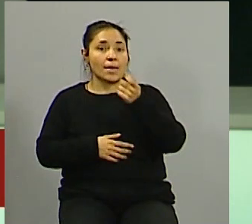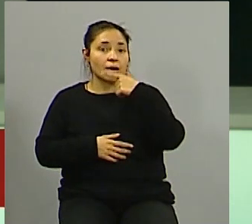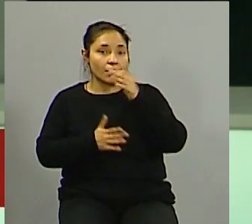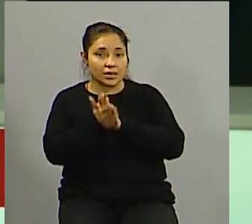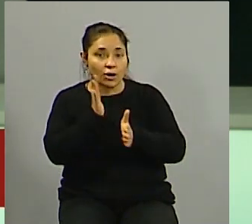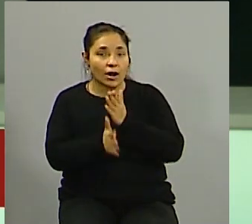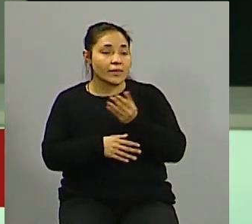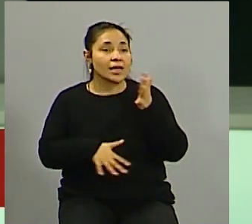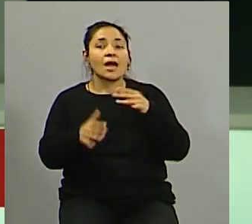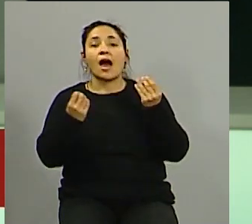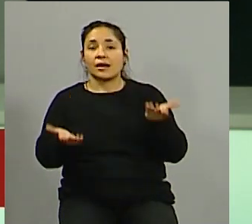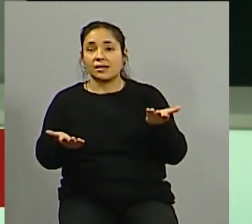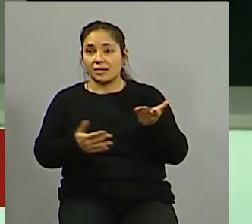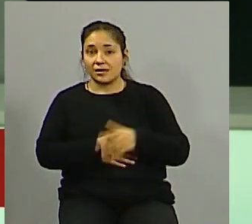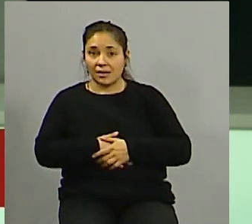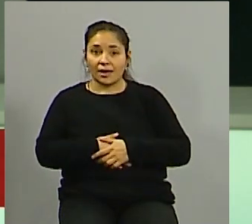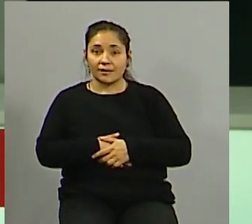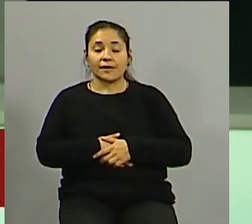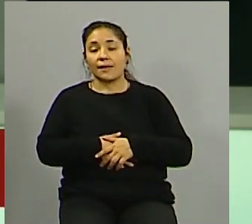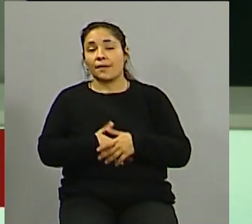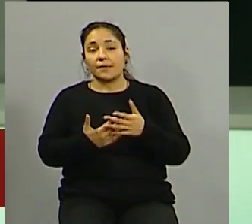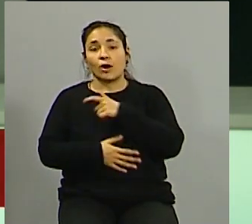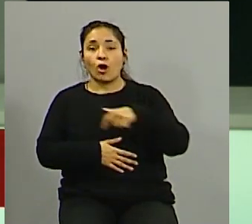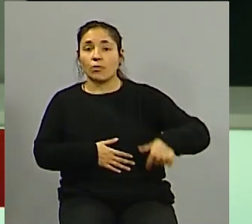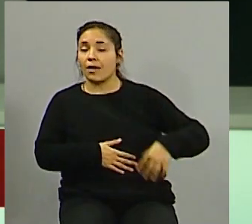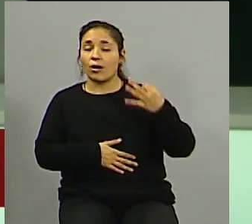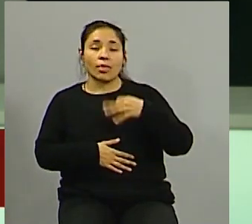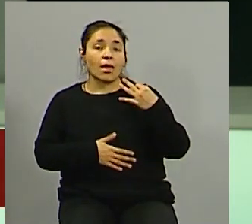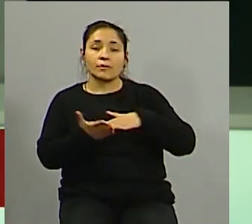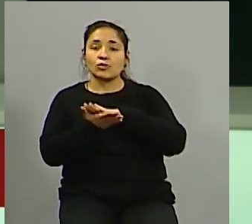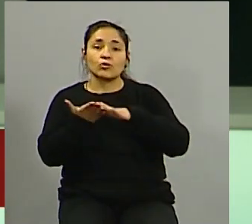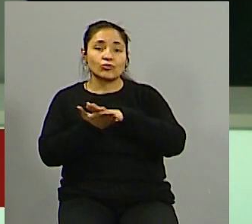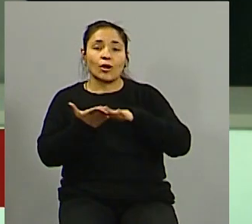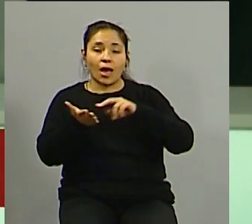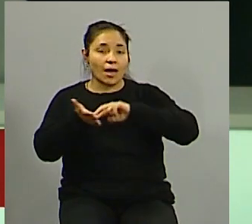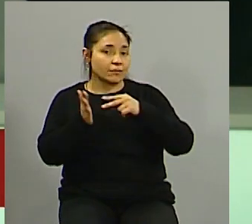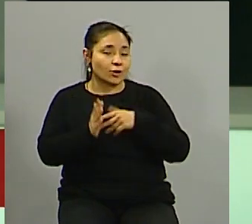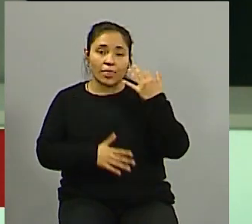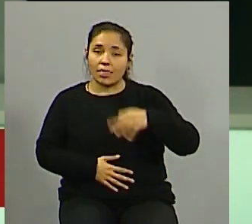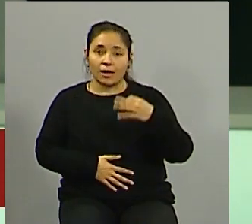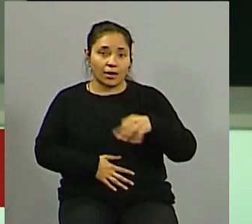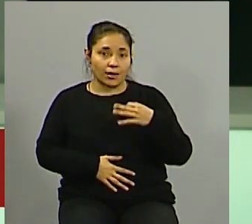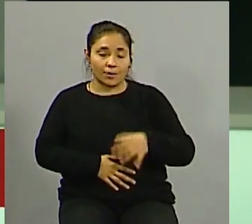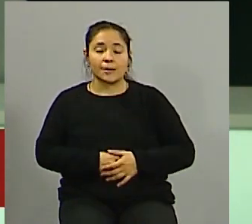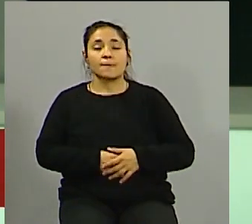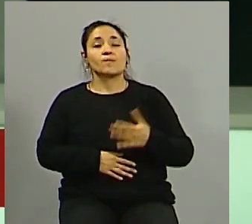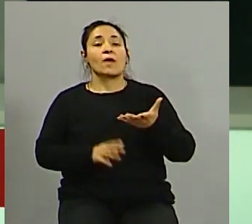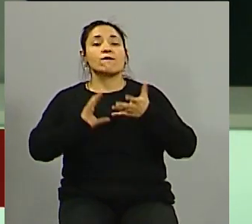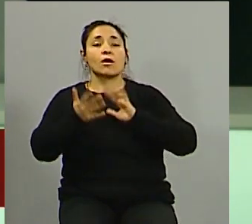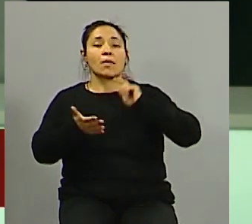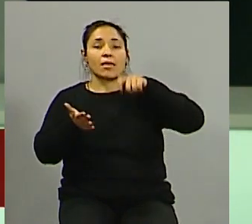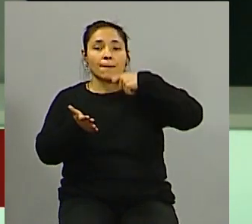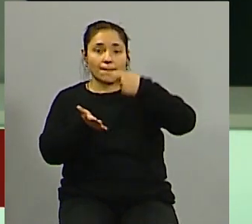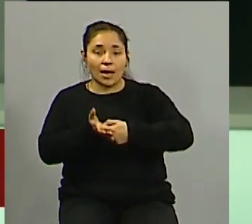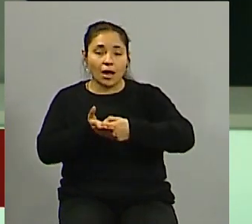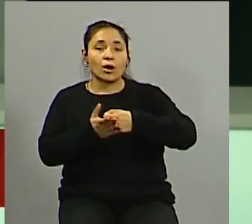gratuito? Bueno, el Estado tiene que buscar resolver esos problemas y a mí me parece que este plan de pago de deuda